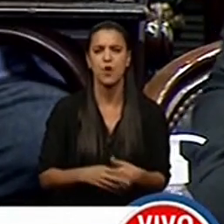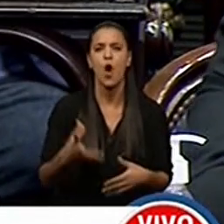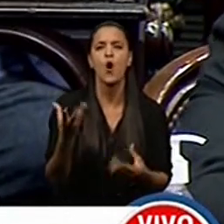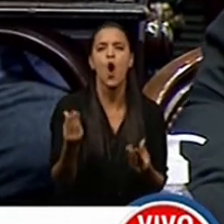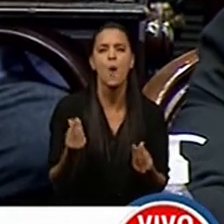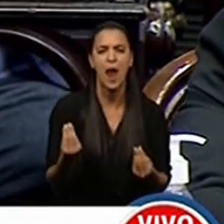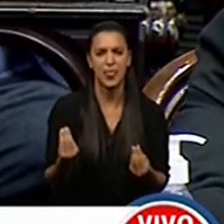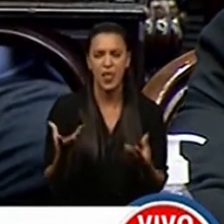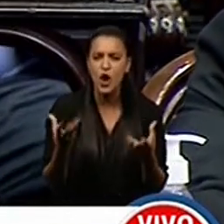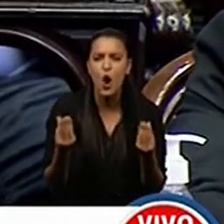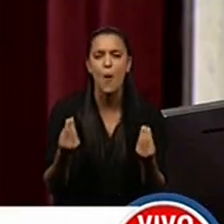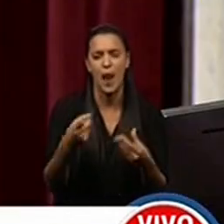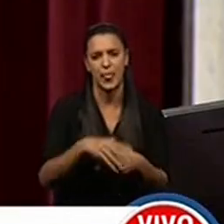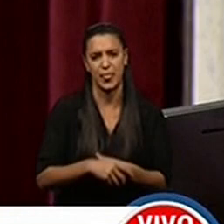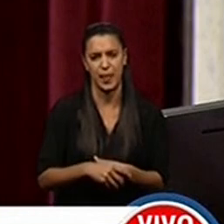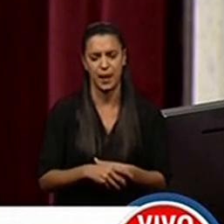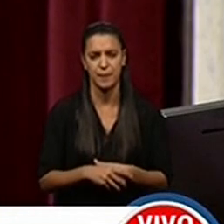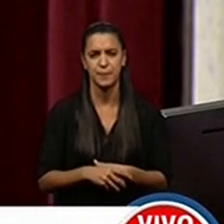Cobarde. Cobarde.